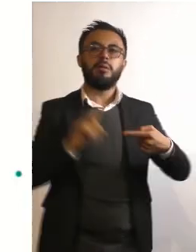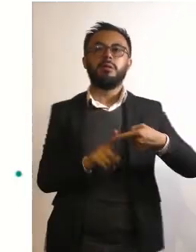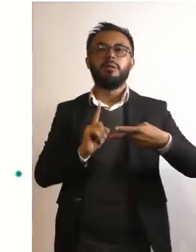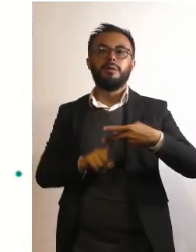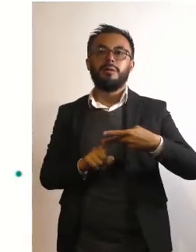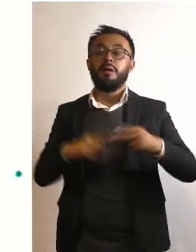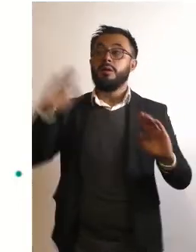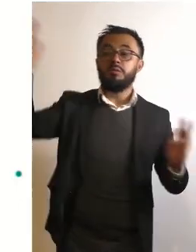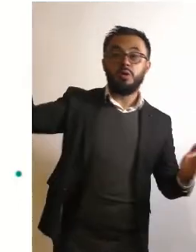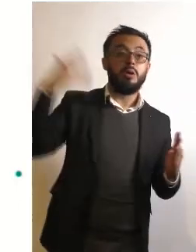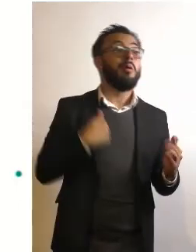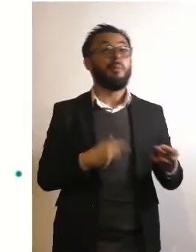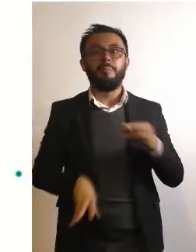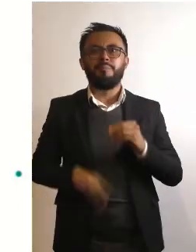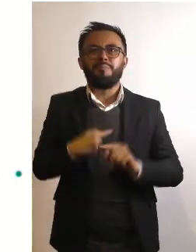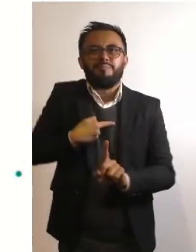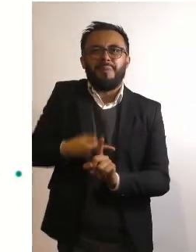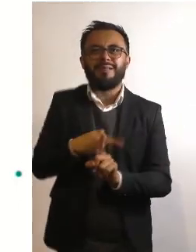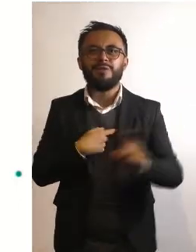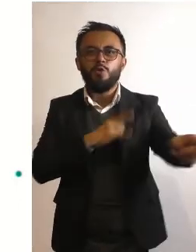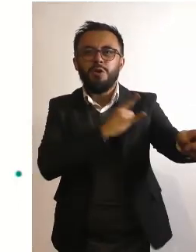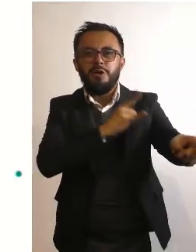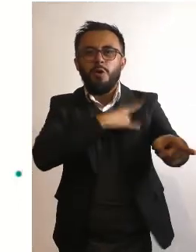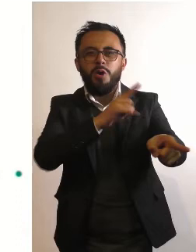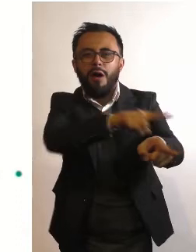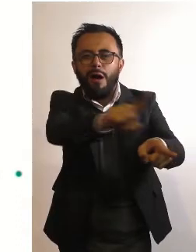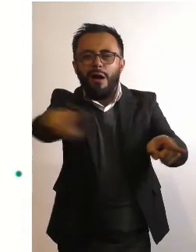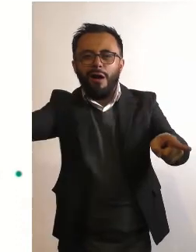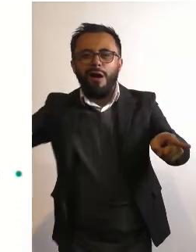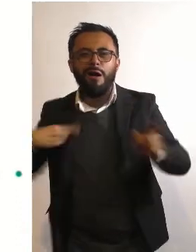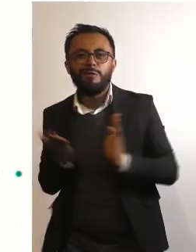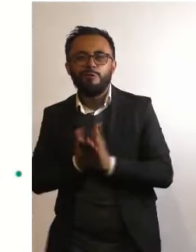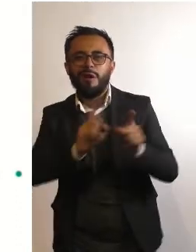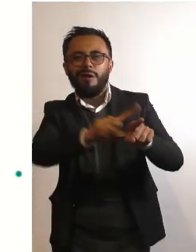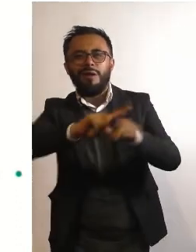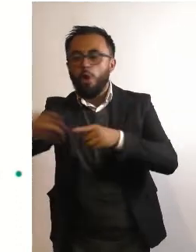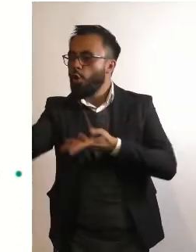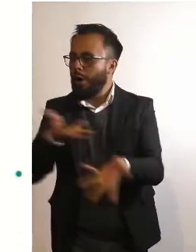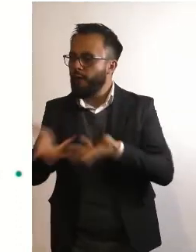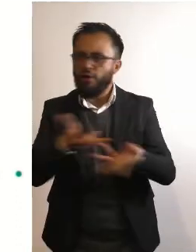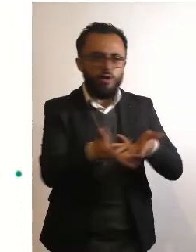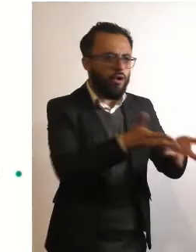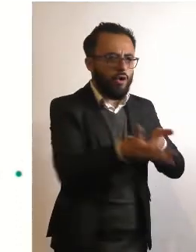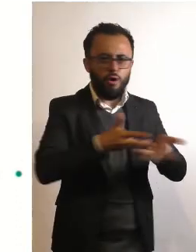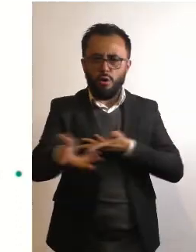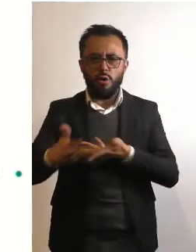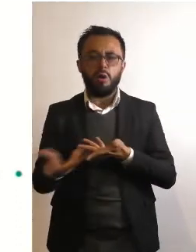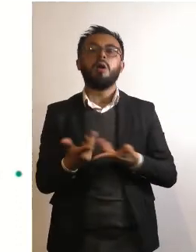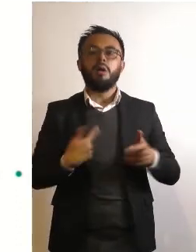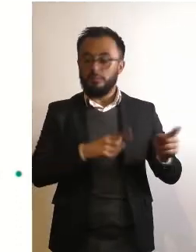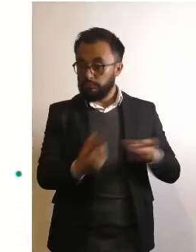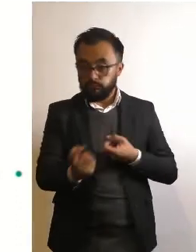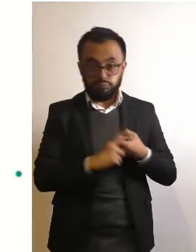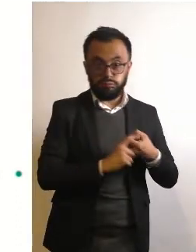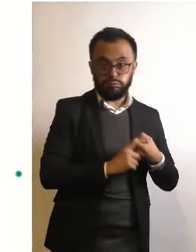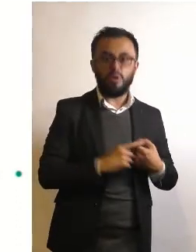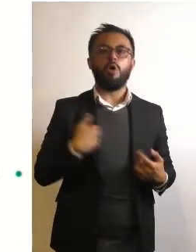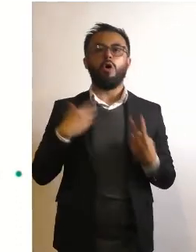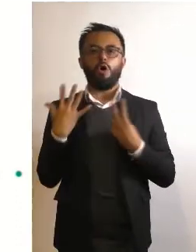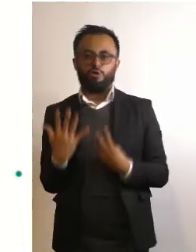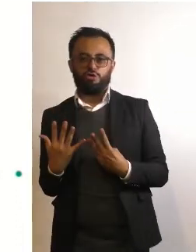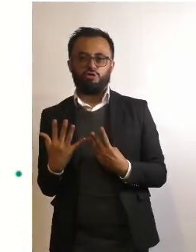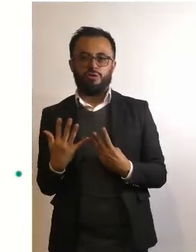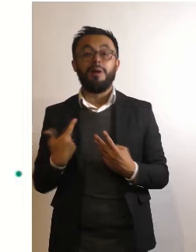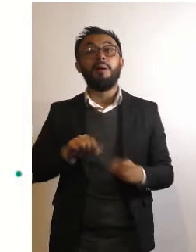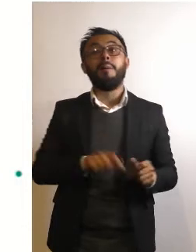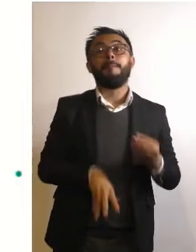de diferentes universidades, 8, y 14, con 14